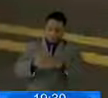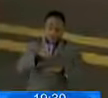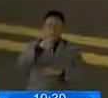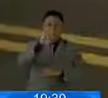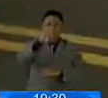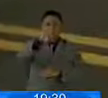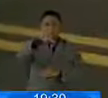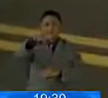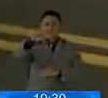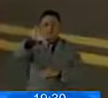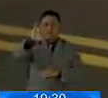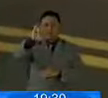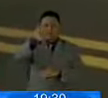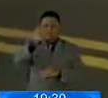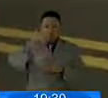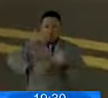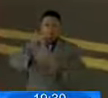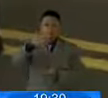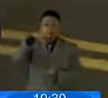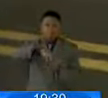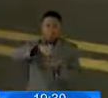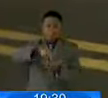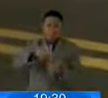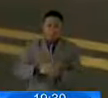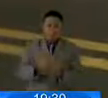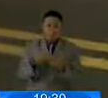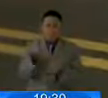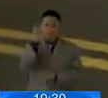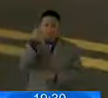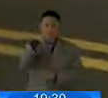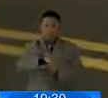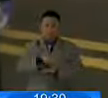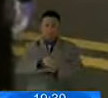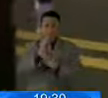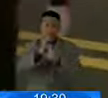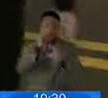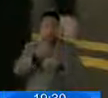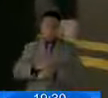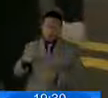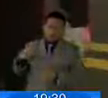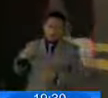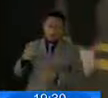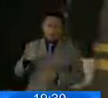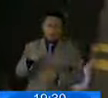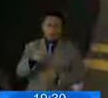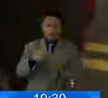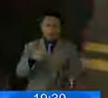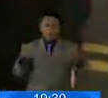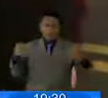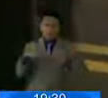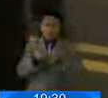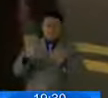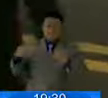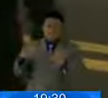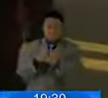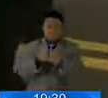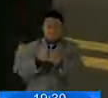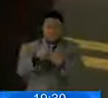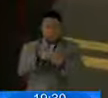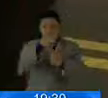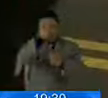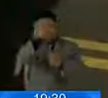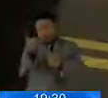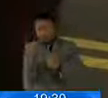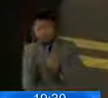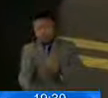vía Acayame, donde aproximadamente a las 4 de la tarde de hoy un bus interprovincial se precipitó hasta el abismo luego de haberse impactado